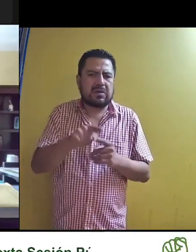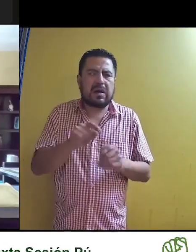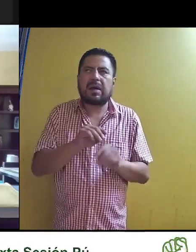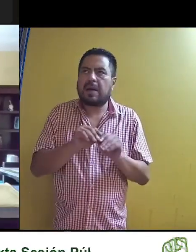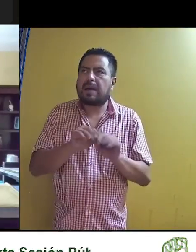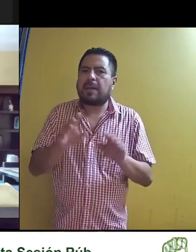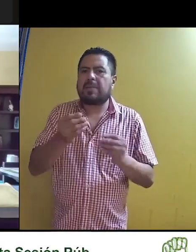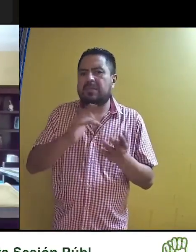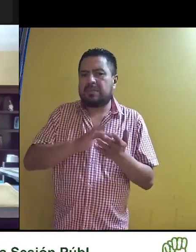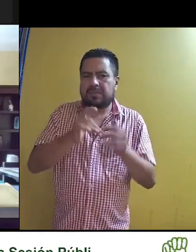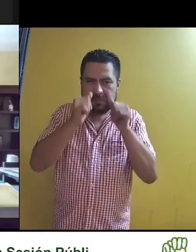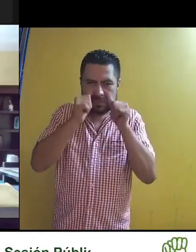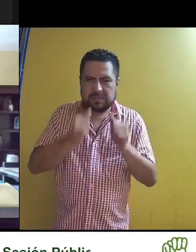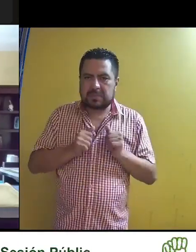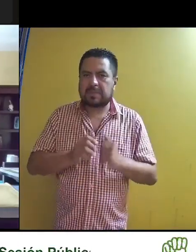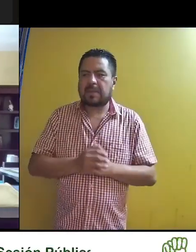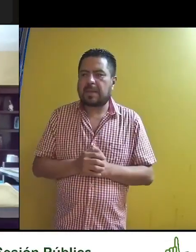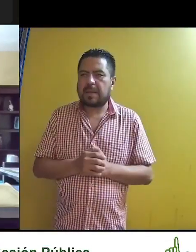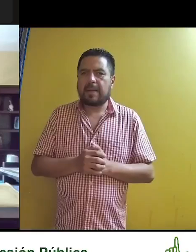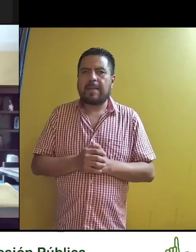Les agradezco mucho. Gracias.